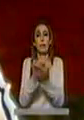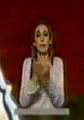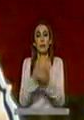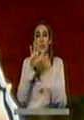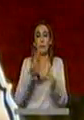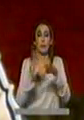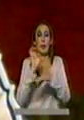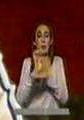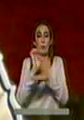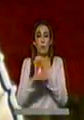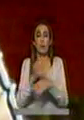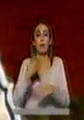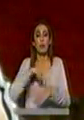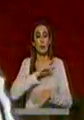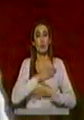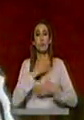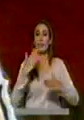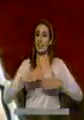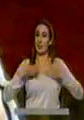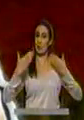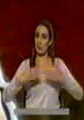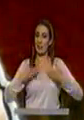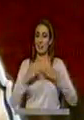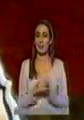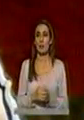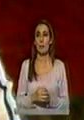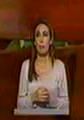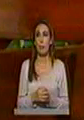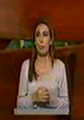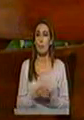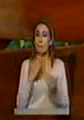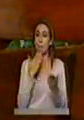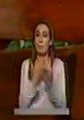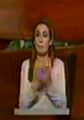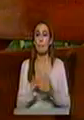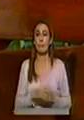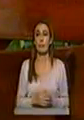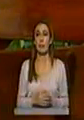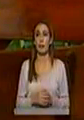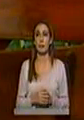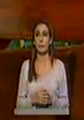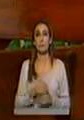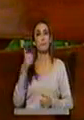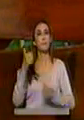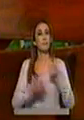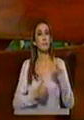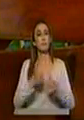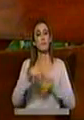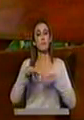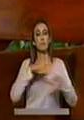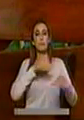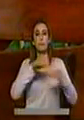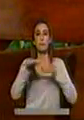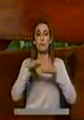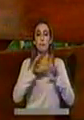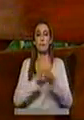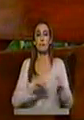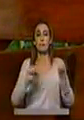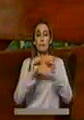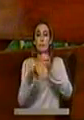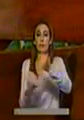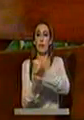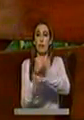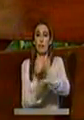Ecuador. Así que estamos muy contentos aquí en Bahía. Muchas gracias, ministra. Bueno, ¿cuáles han sido las acciones principales para fortalecer el